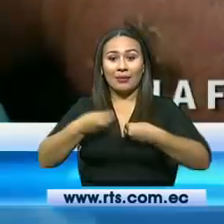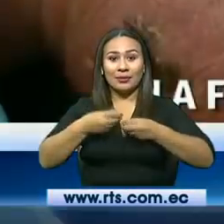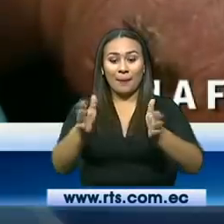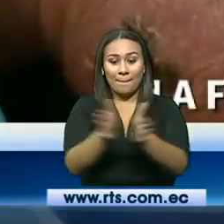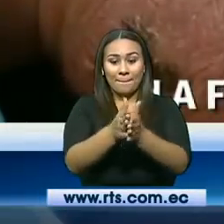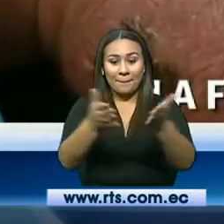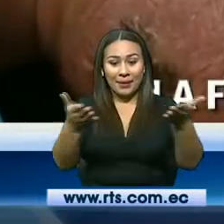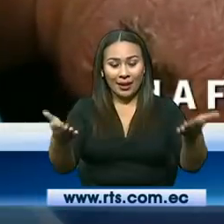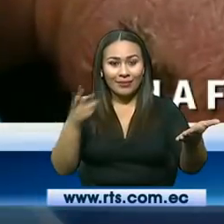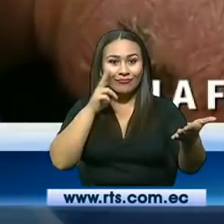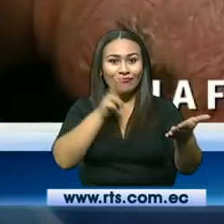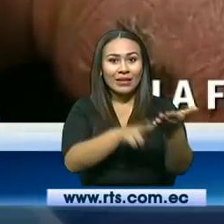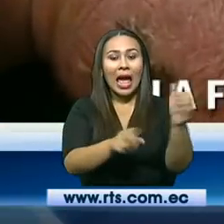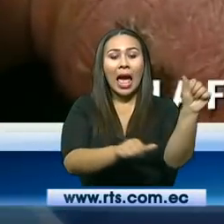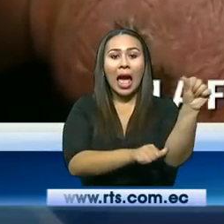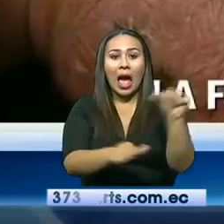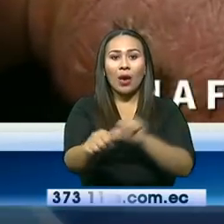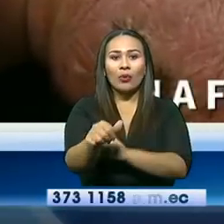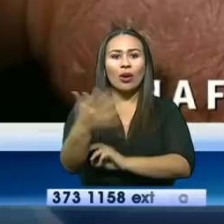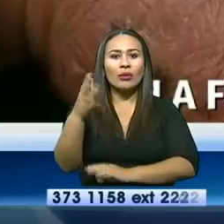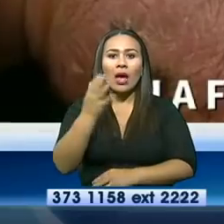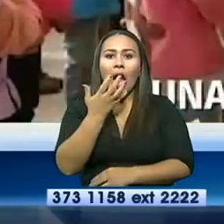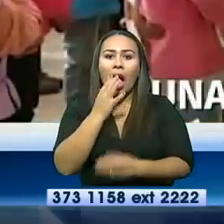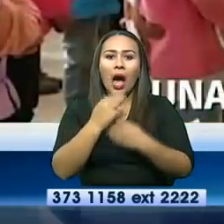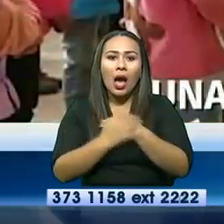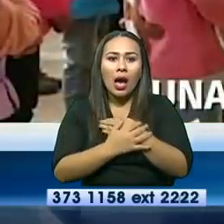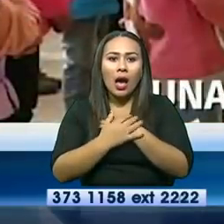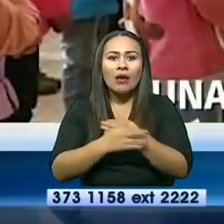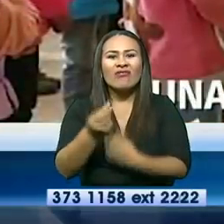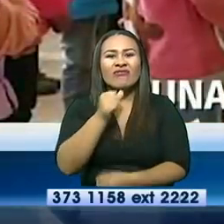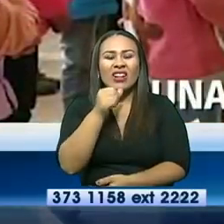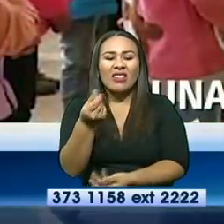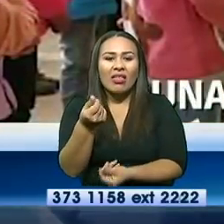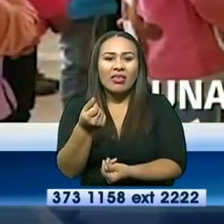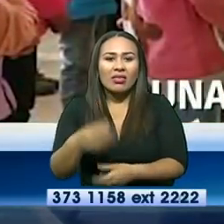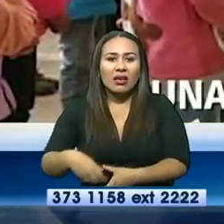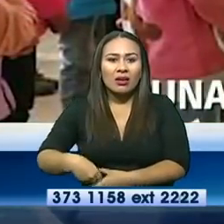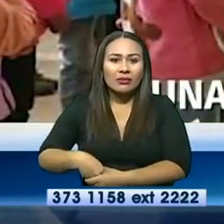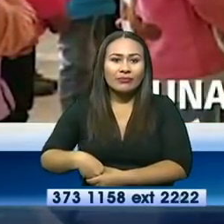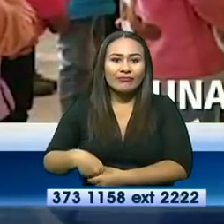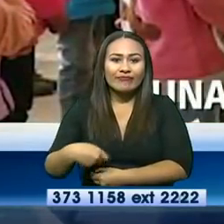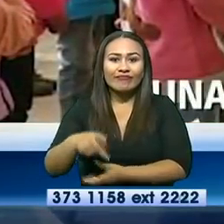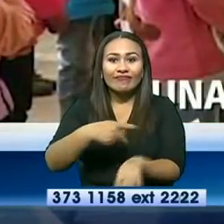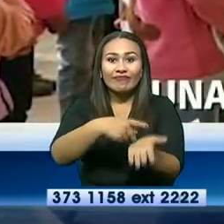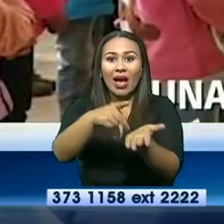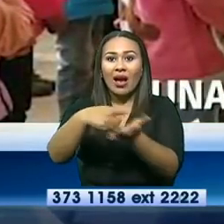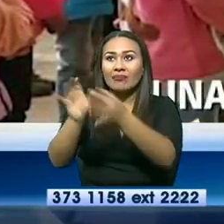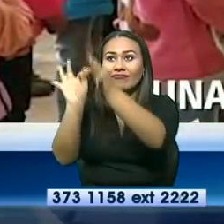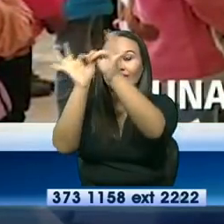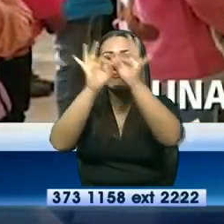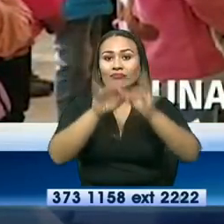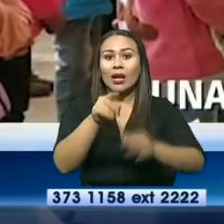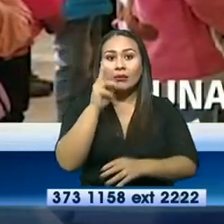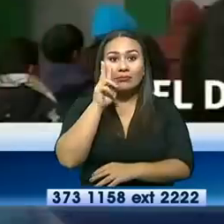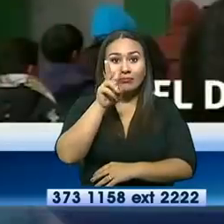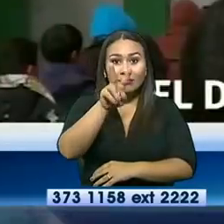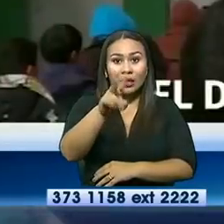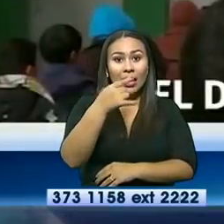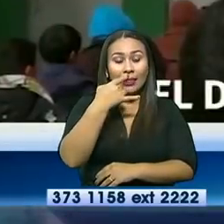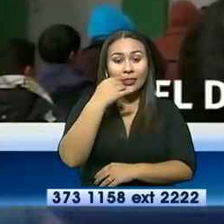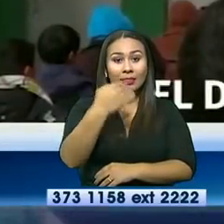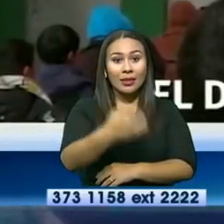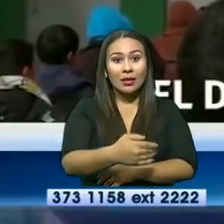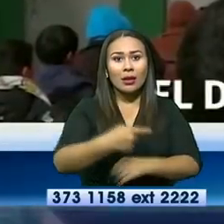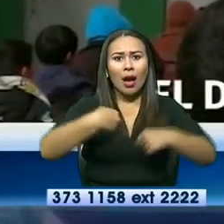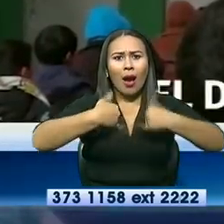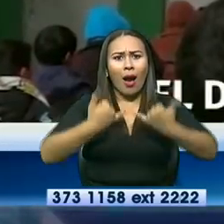en las aulas no tienen calefacción por falta de recursos. La historia detrás de este pequeño desató